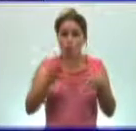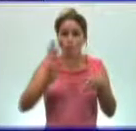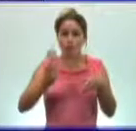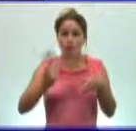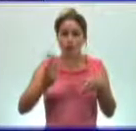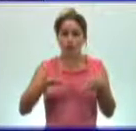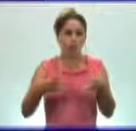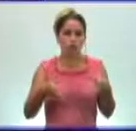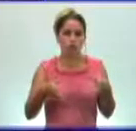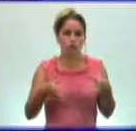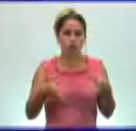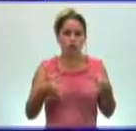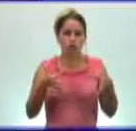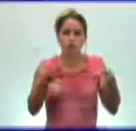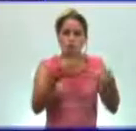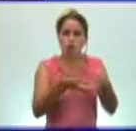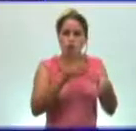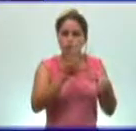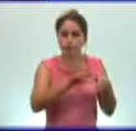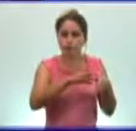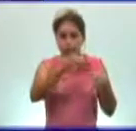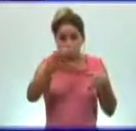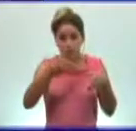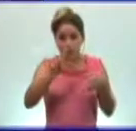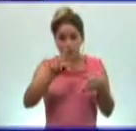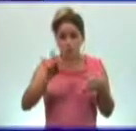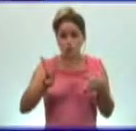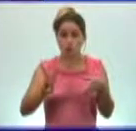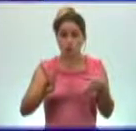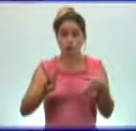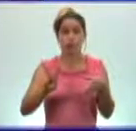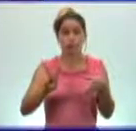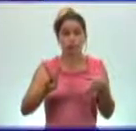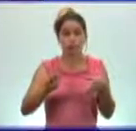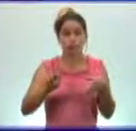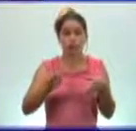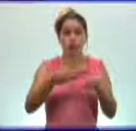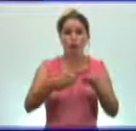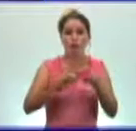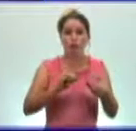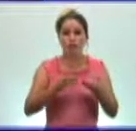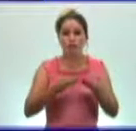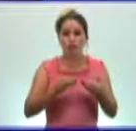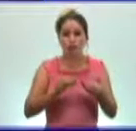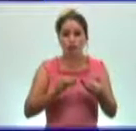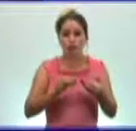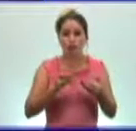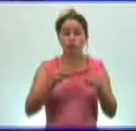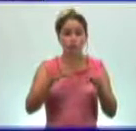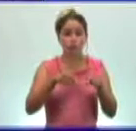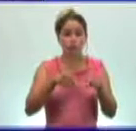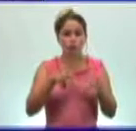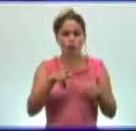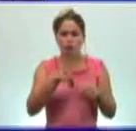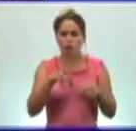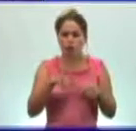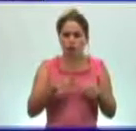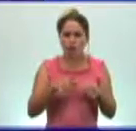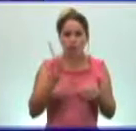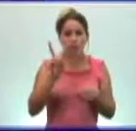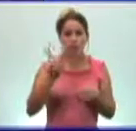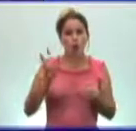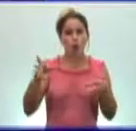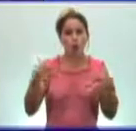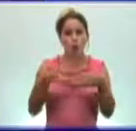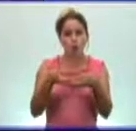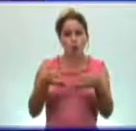del grupo 3 al 12, que son elementos metálicos, al igual que la mayoría de los elementos que están representados en los grupos